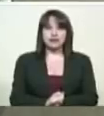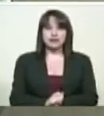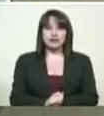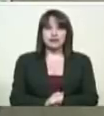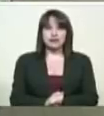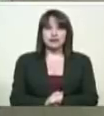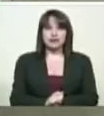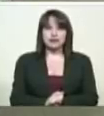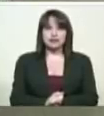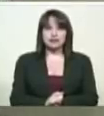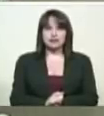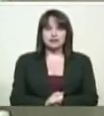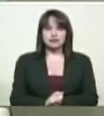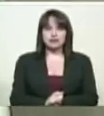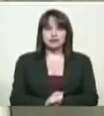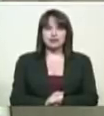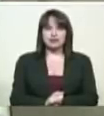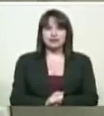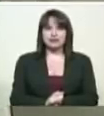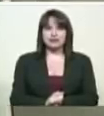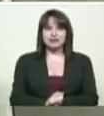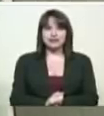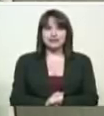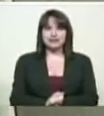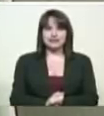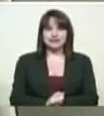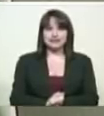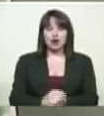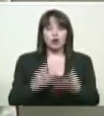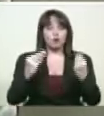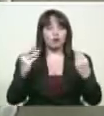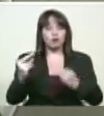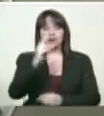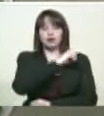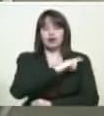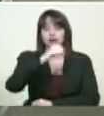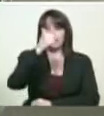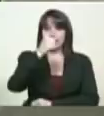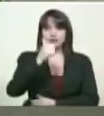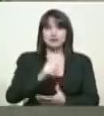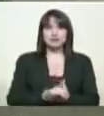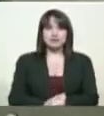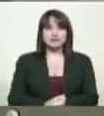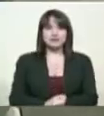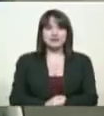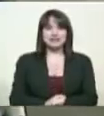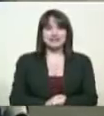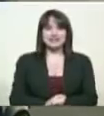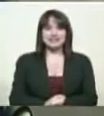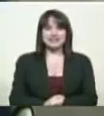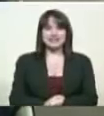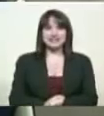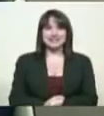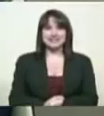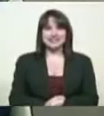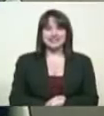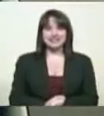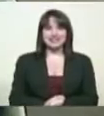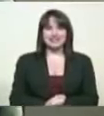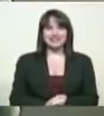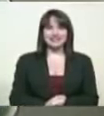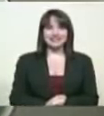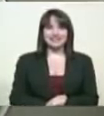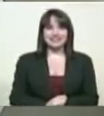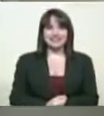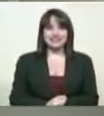tiempo mucho esfuerzo mucha autoridad yo lo he dicho y no lo digo por decir